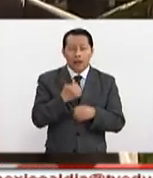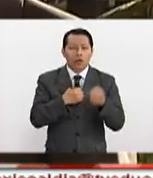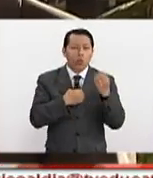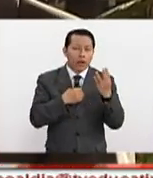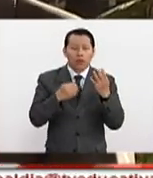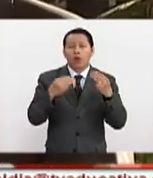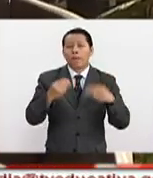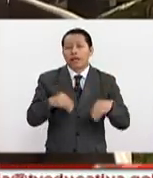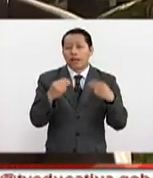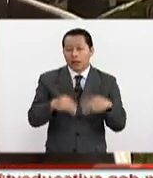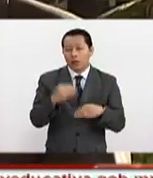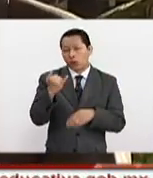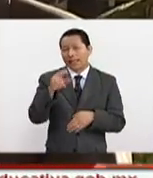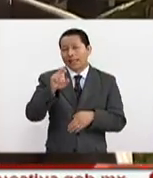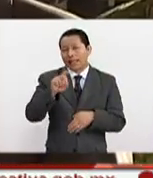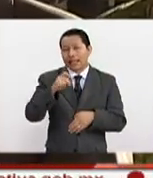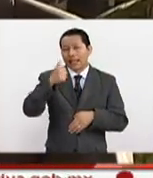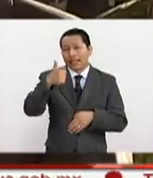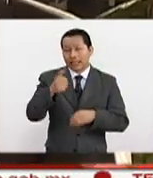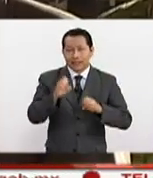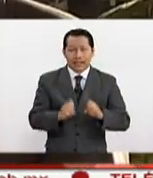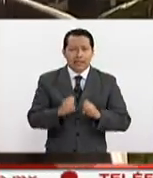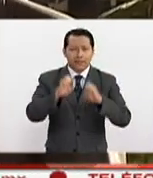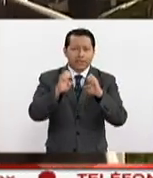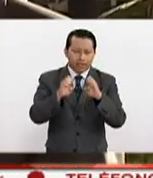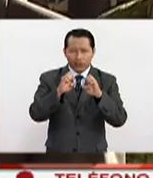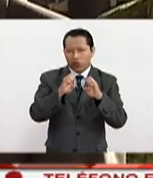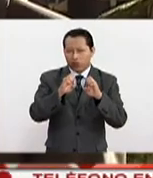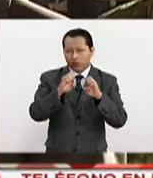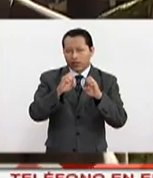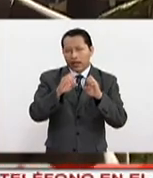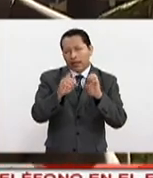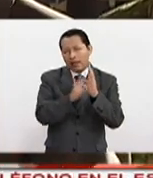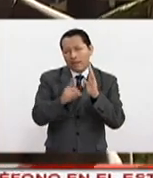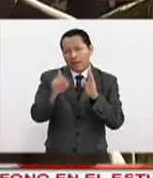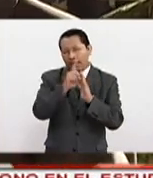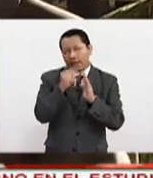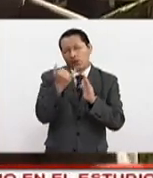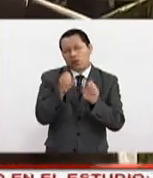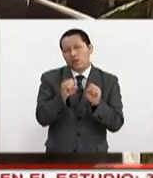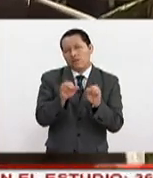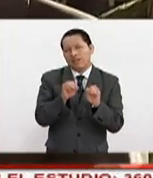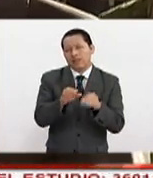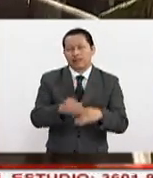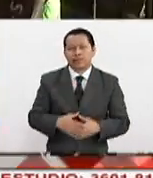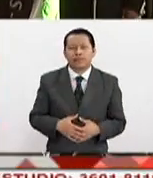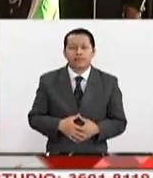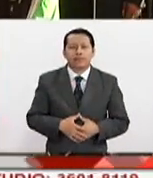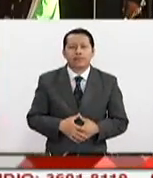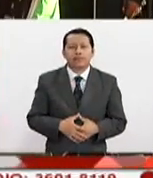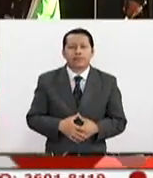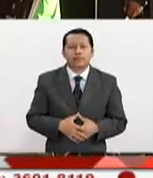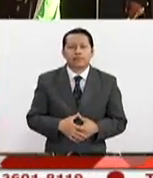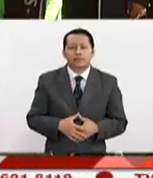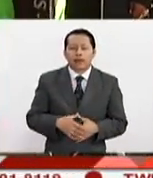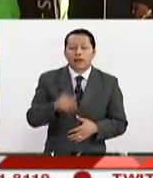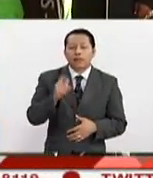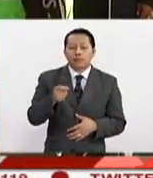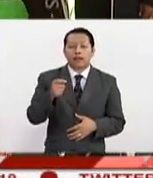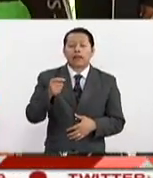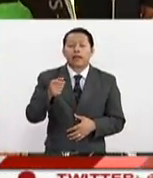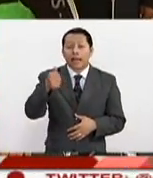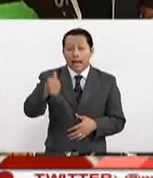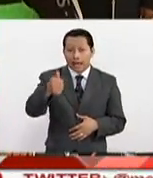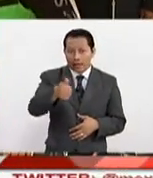4 mercados y 36 edificios habitacionales y de oficinas. A cada uno de